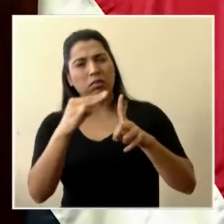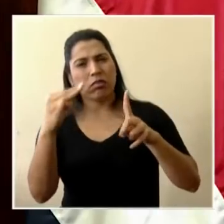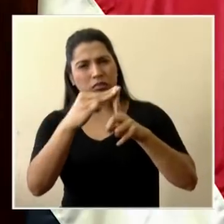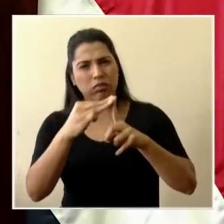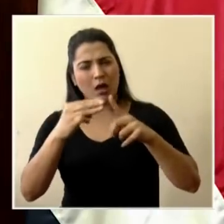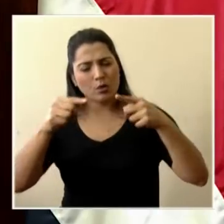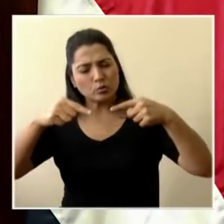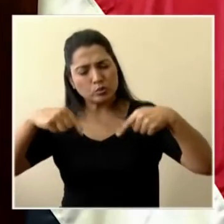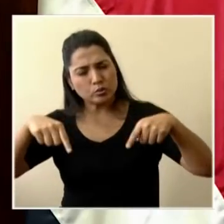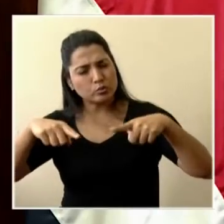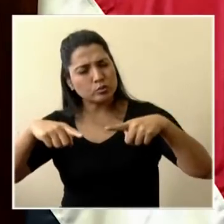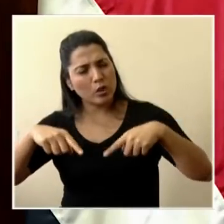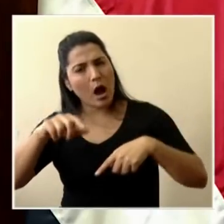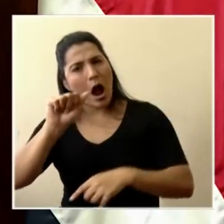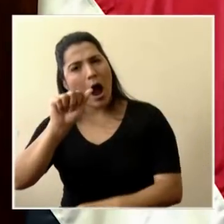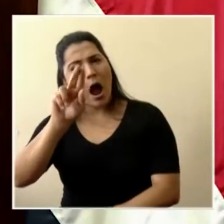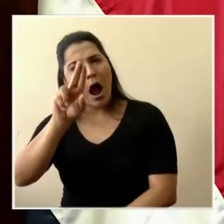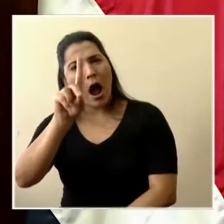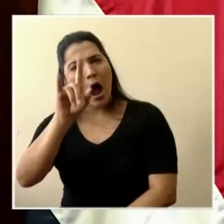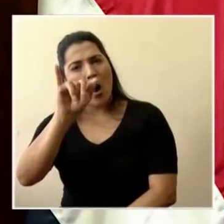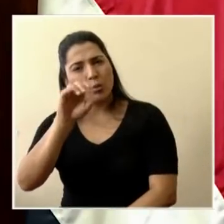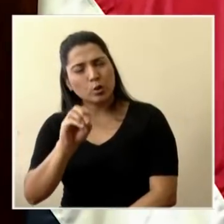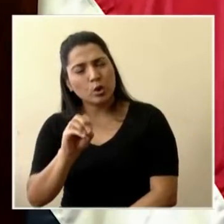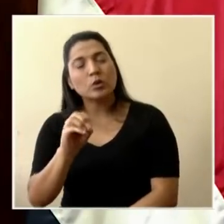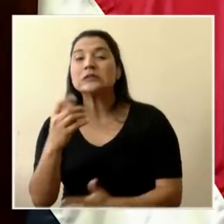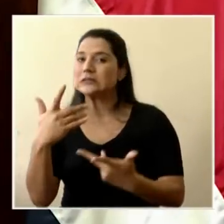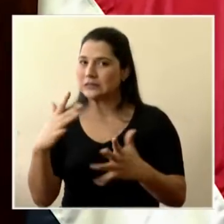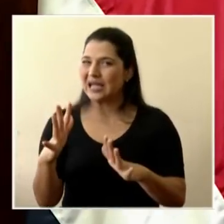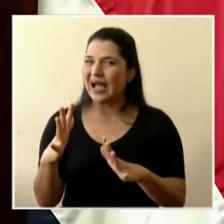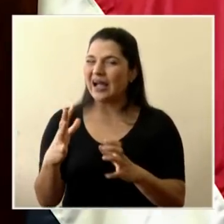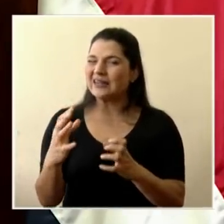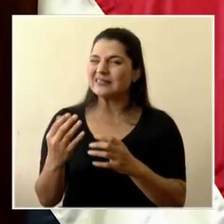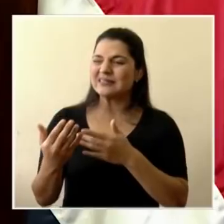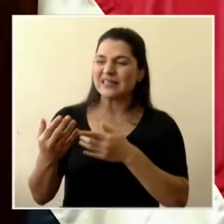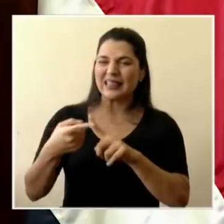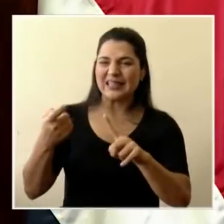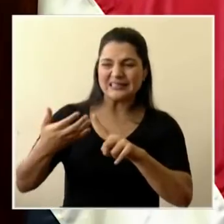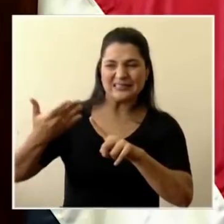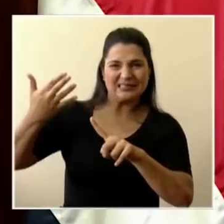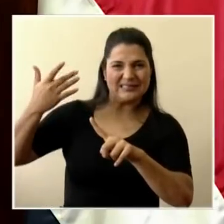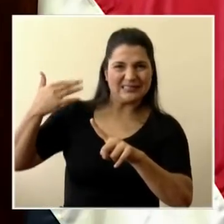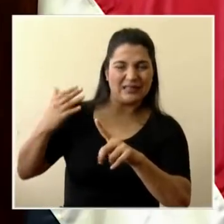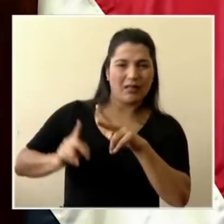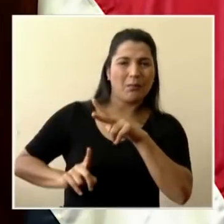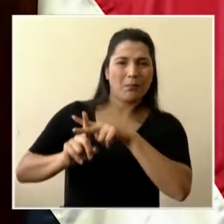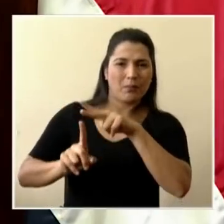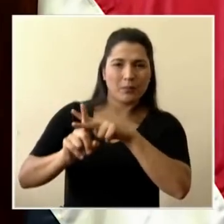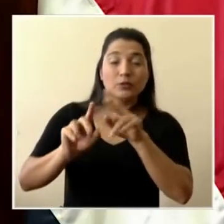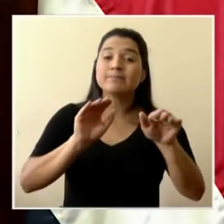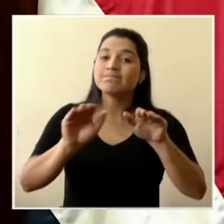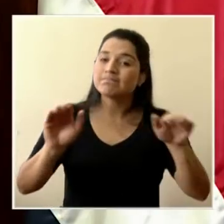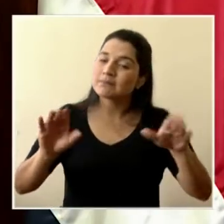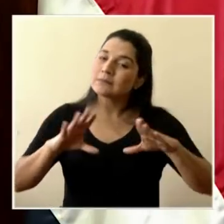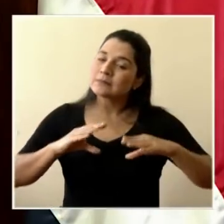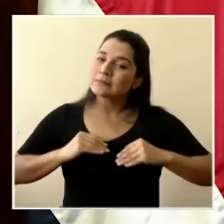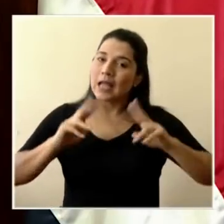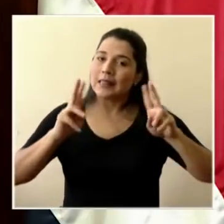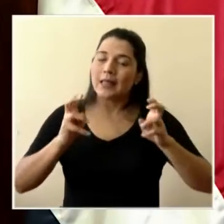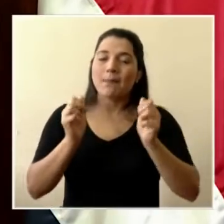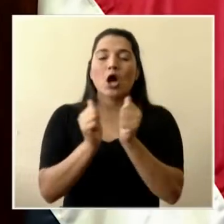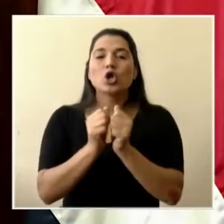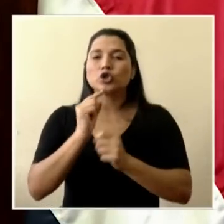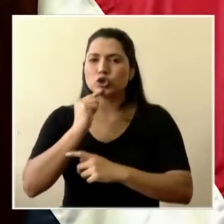hace bastantes días y yo he insistido en que por favor tomémonos esto con mucha seriedad, y también lo he dicho en varios medios y agradezco